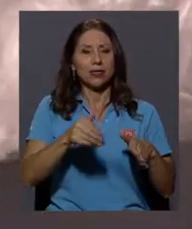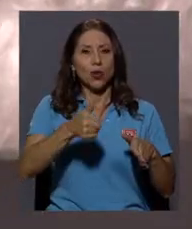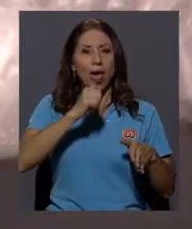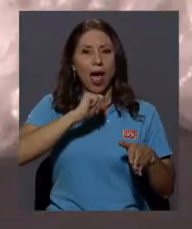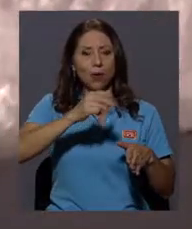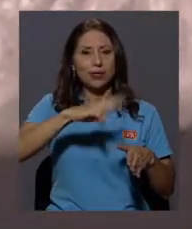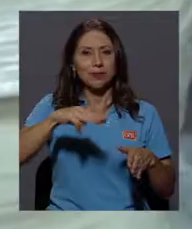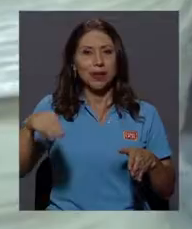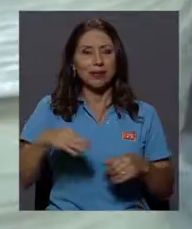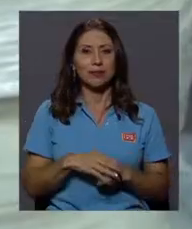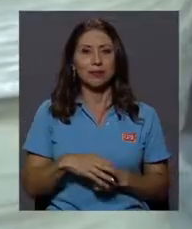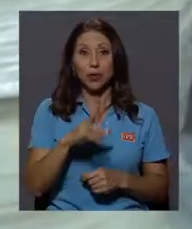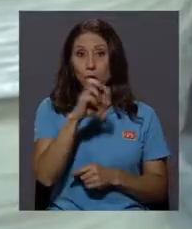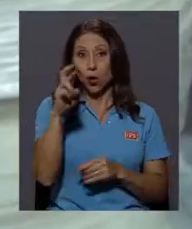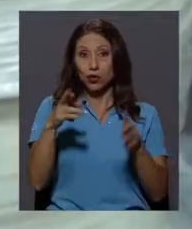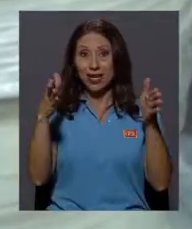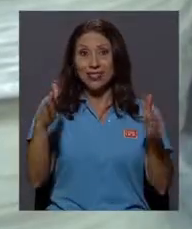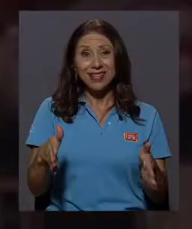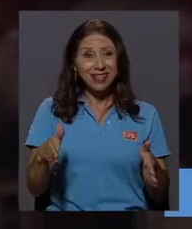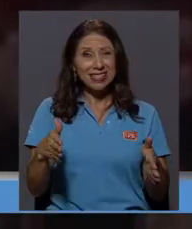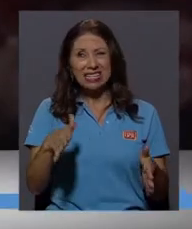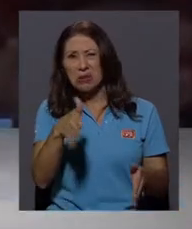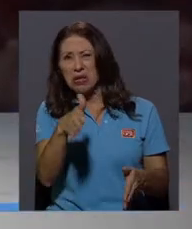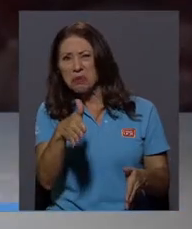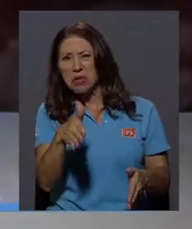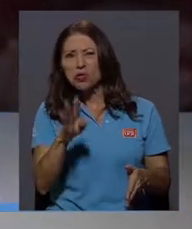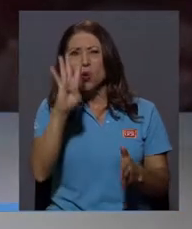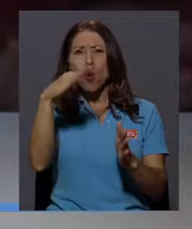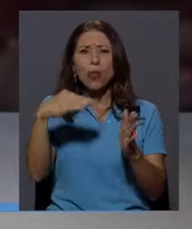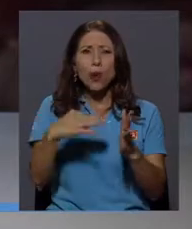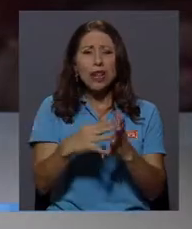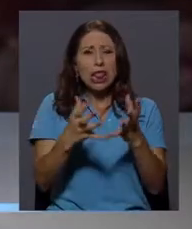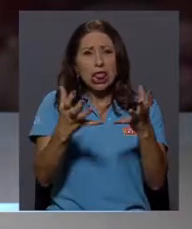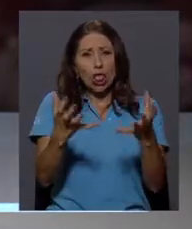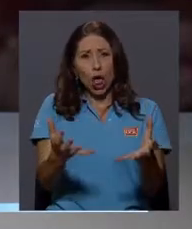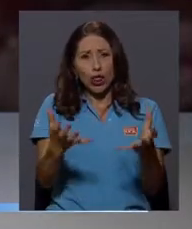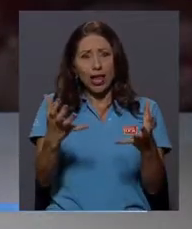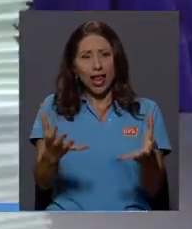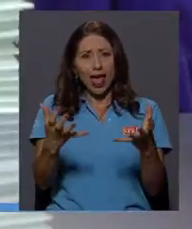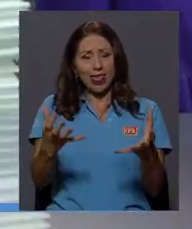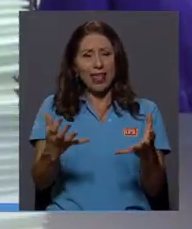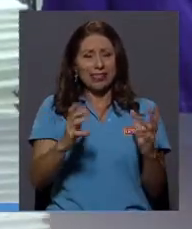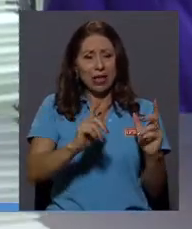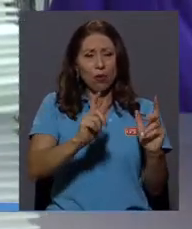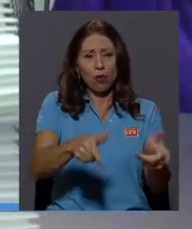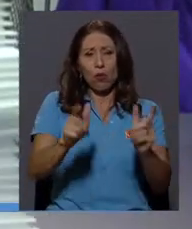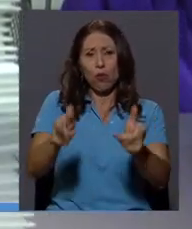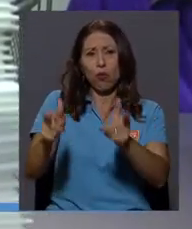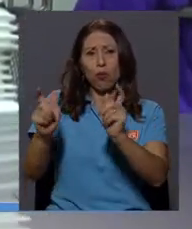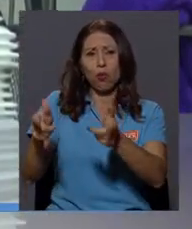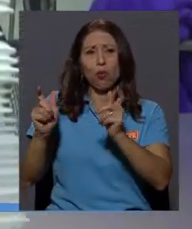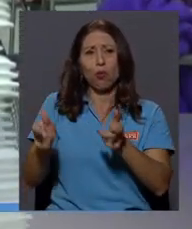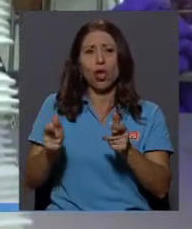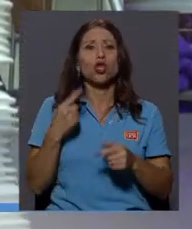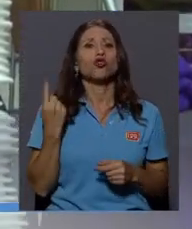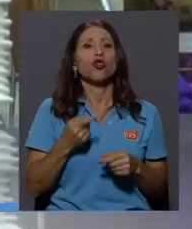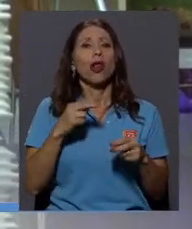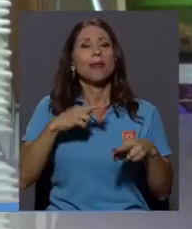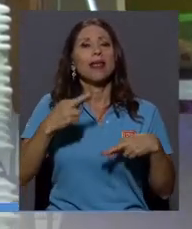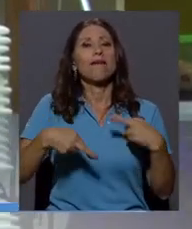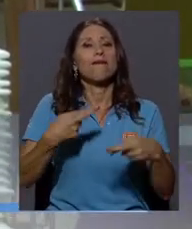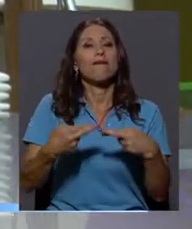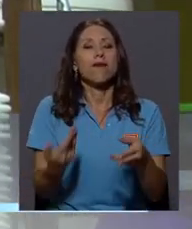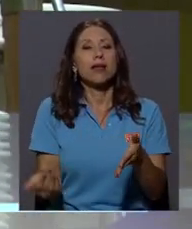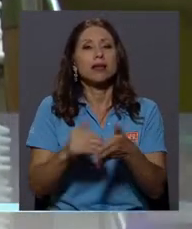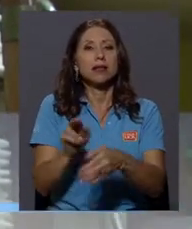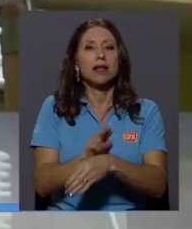los costarricenses desechamos alrededor de 4 mil toneladas de residuos sólidos y solamente reciclamos un 7 por